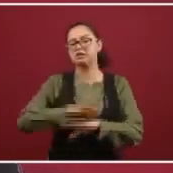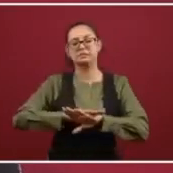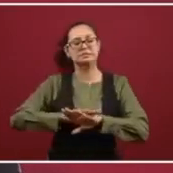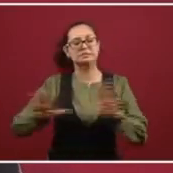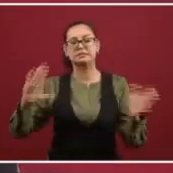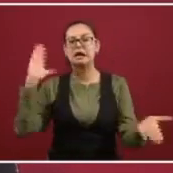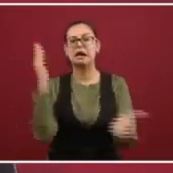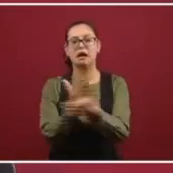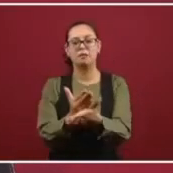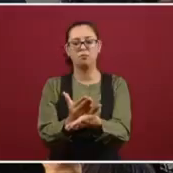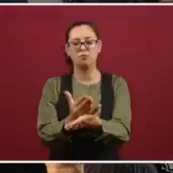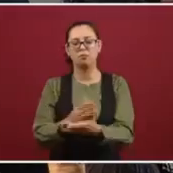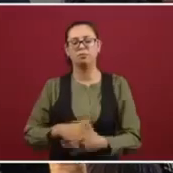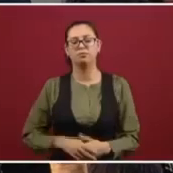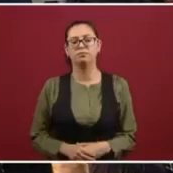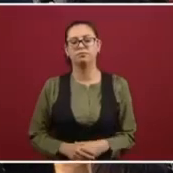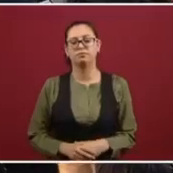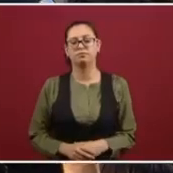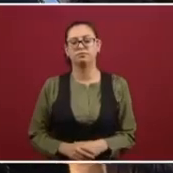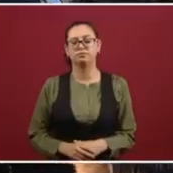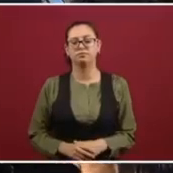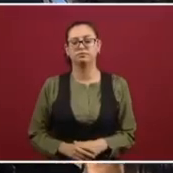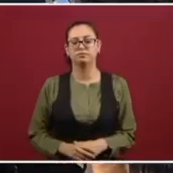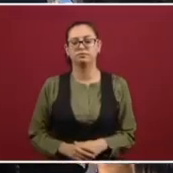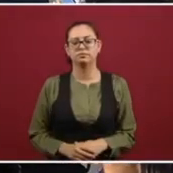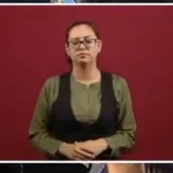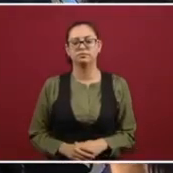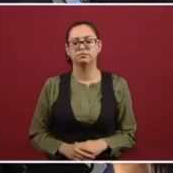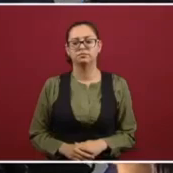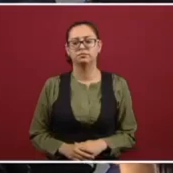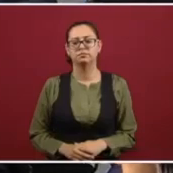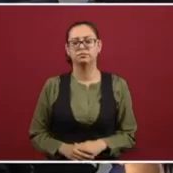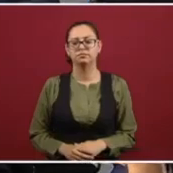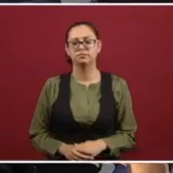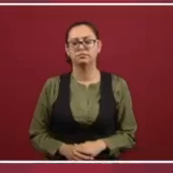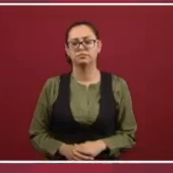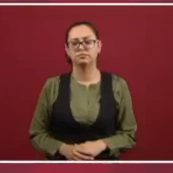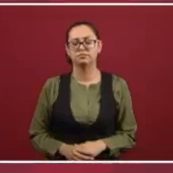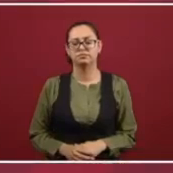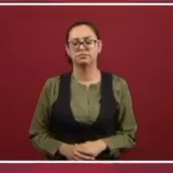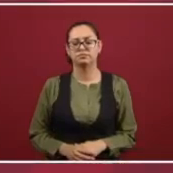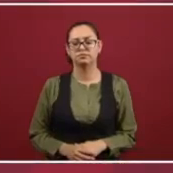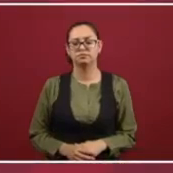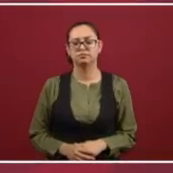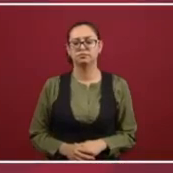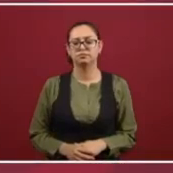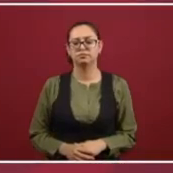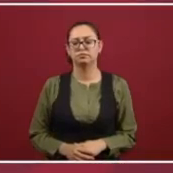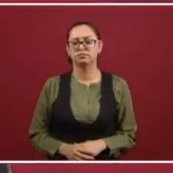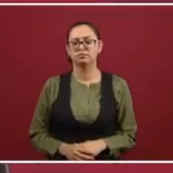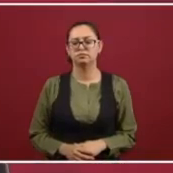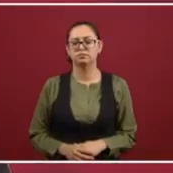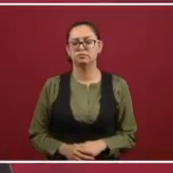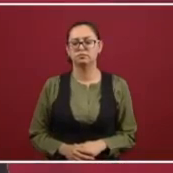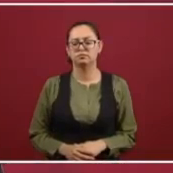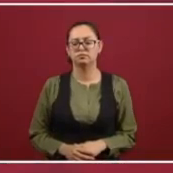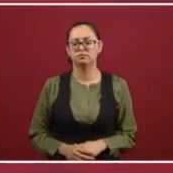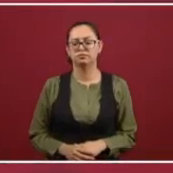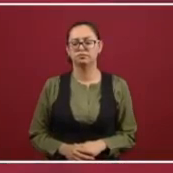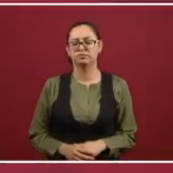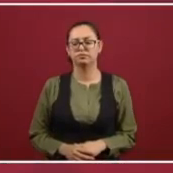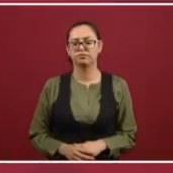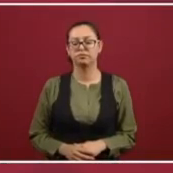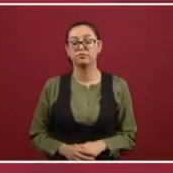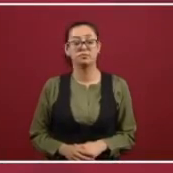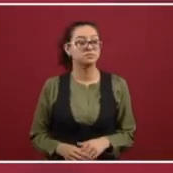Finalmente, anunció que este mismo día viajará a Chiapas como parte de su gira, en la que tiene como propósito visitar los 80 hospitales del